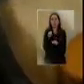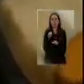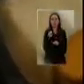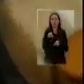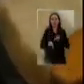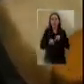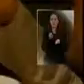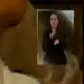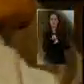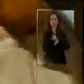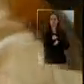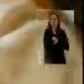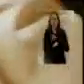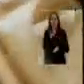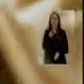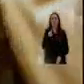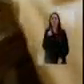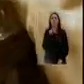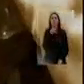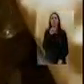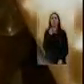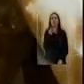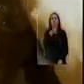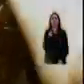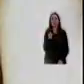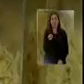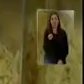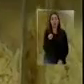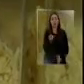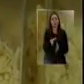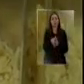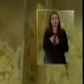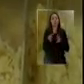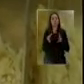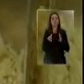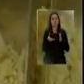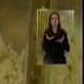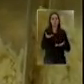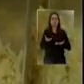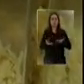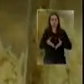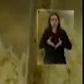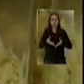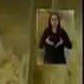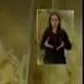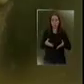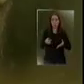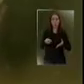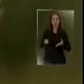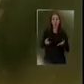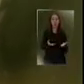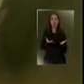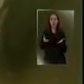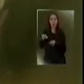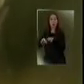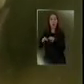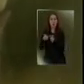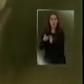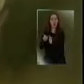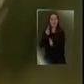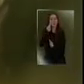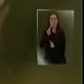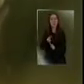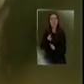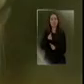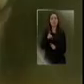animales con fructosa. El animal tratado con fructosa aumenta significativamente de peso en comparación con el animal en control,